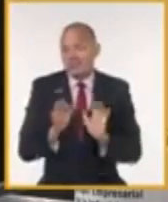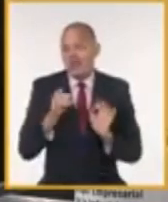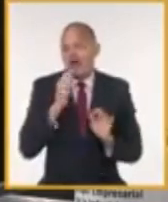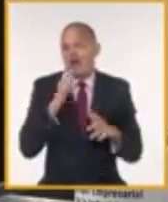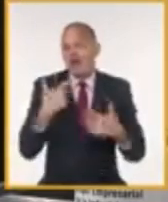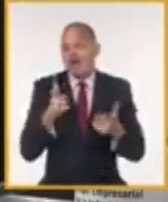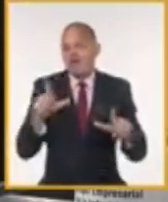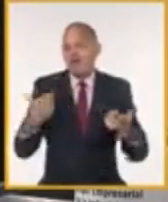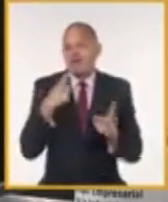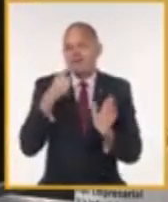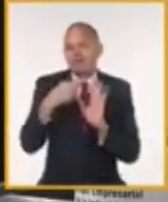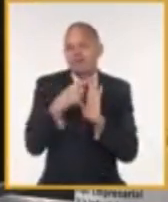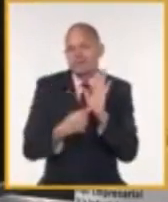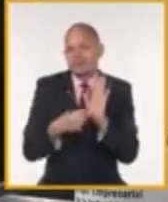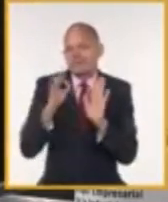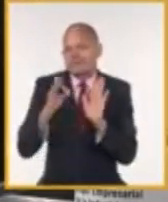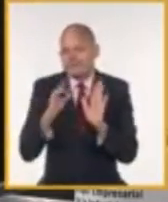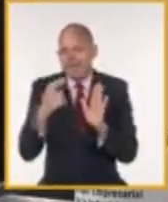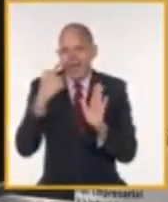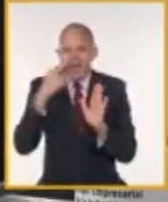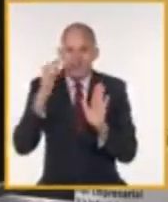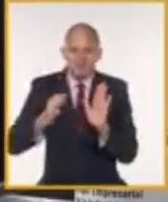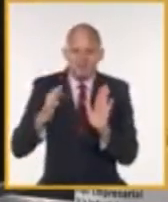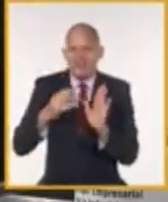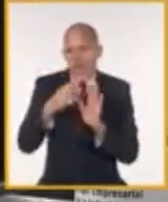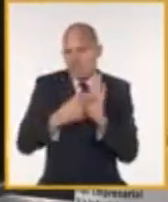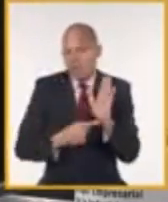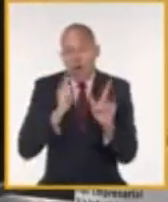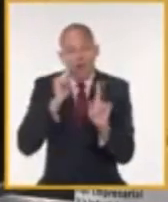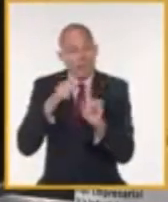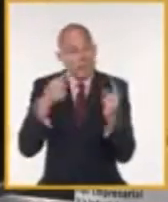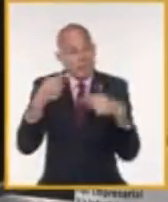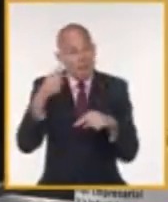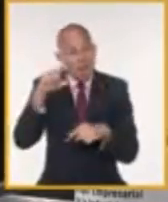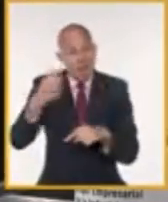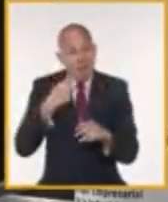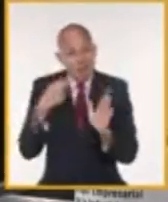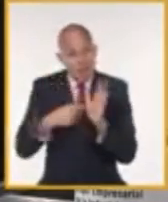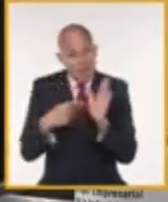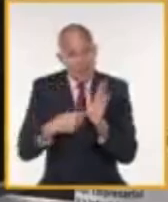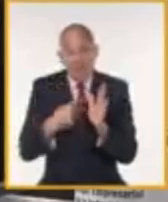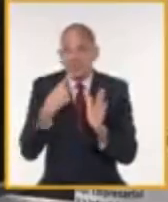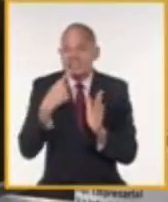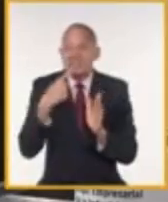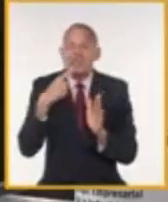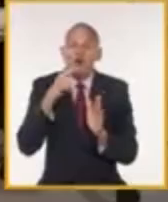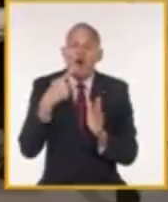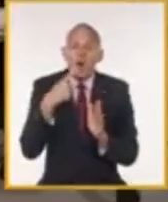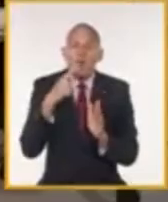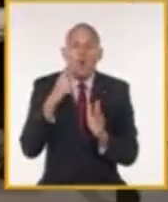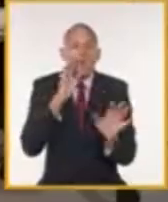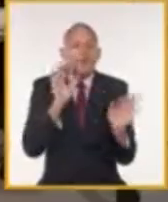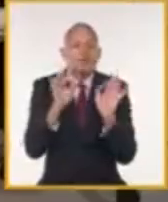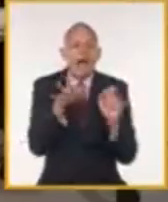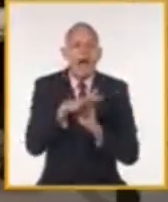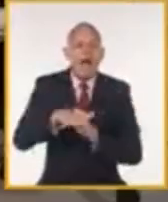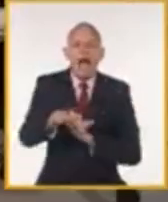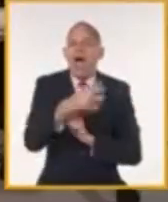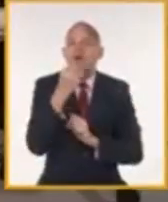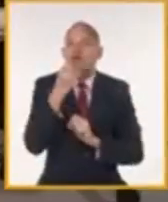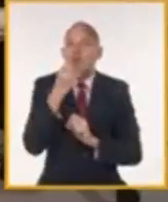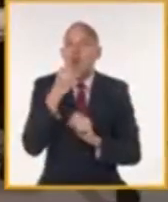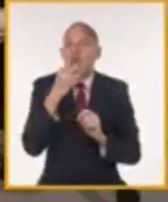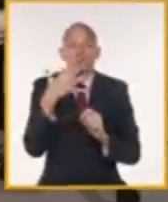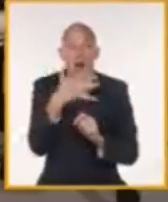cumplir, de lograr materializar uno de los objetivos de la ley de pesca, que es la sostenibilidad de los recursos pesqueros. Bueno, eso es parte de los desafíos que